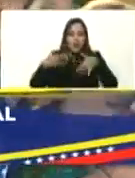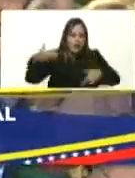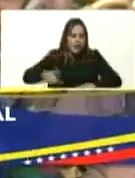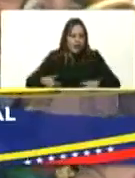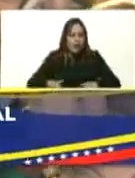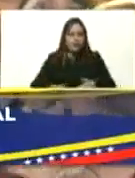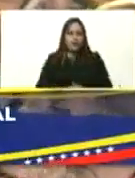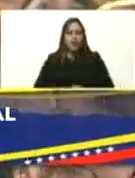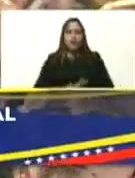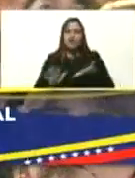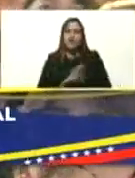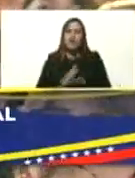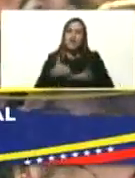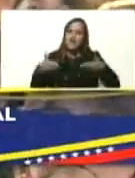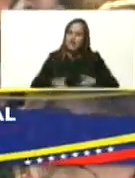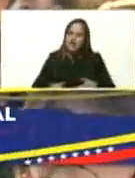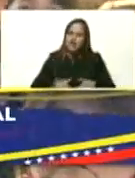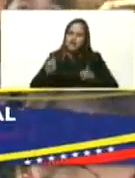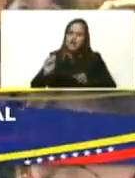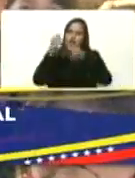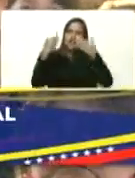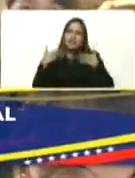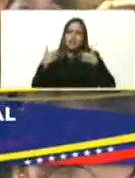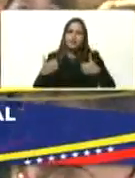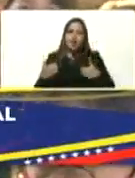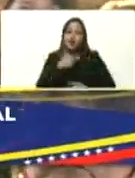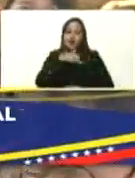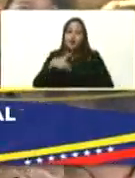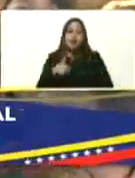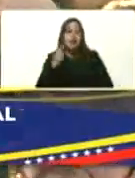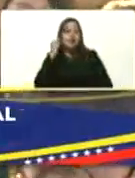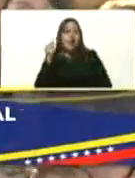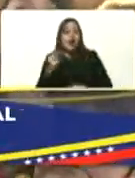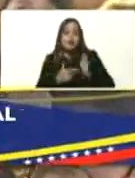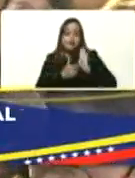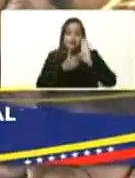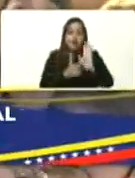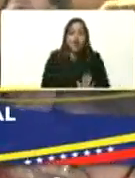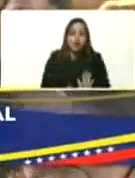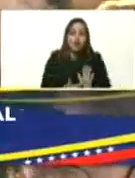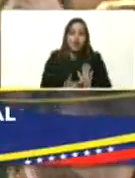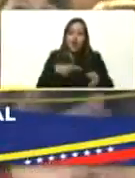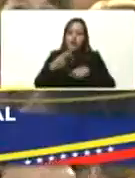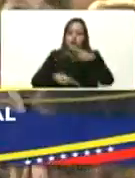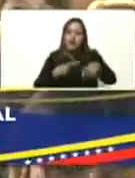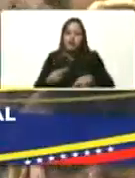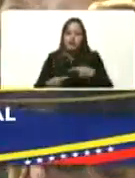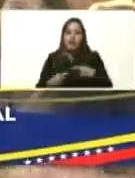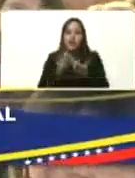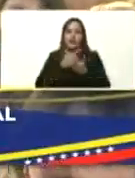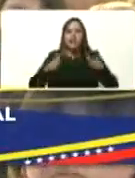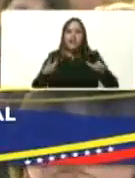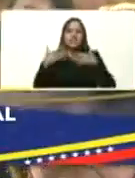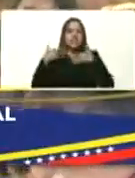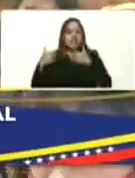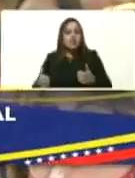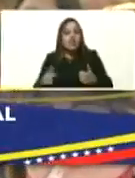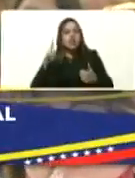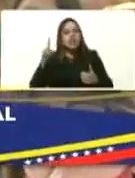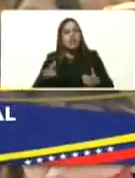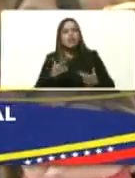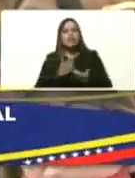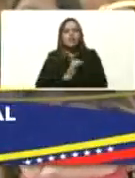la lucha por la salud, que nosotras nos visibilicemos en nuestras propias luchas por nuestros procesos de liberación, de